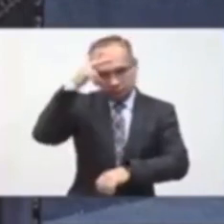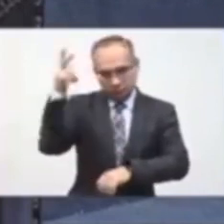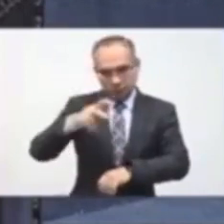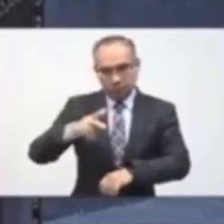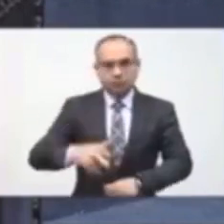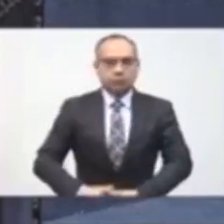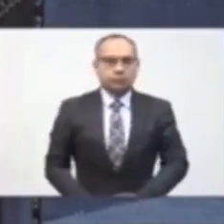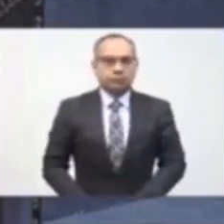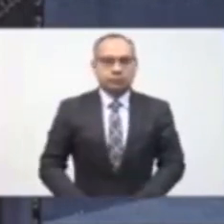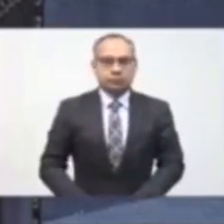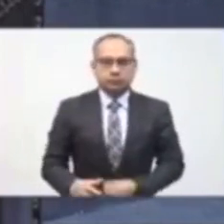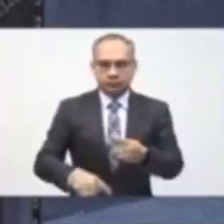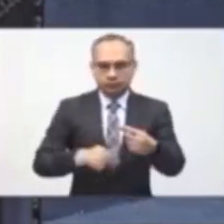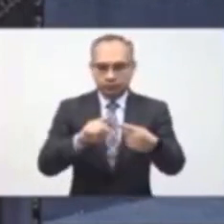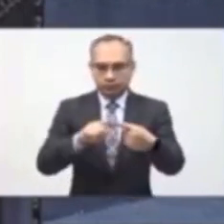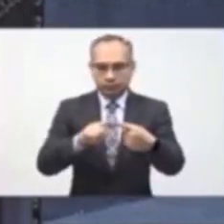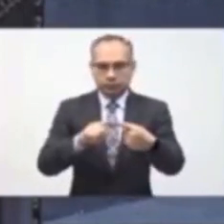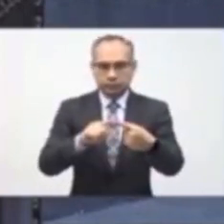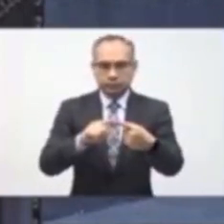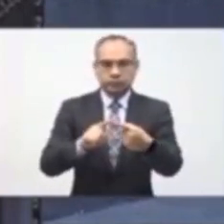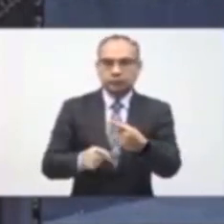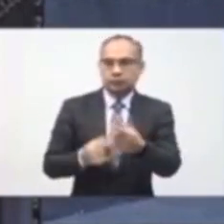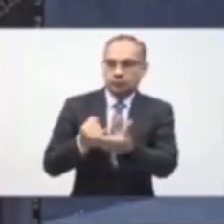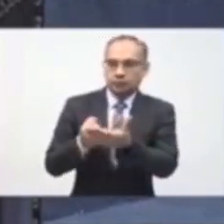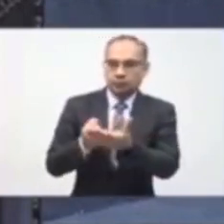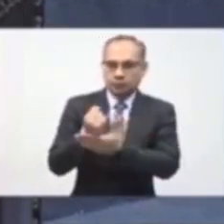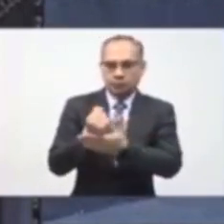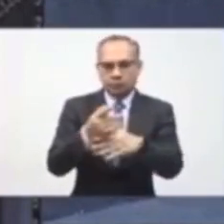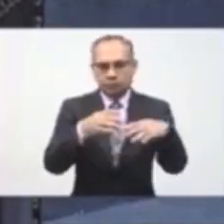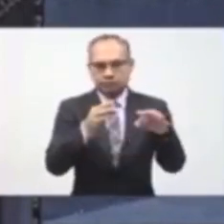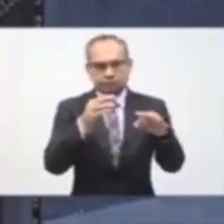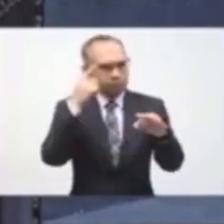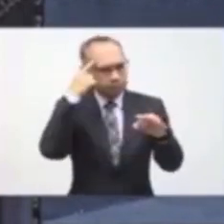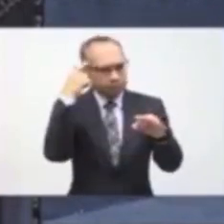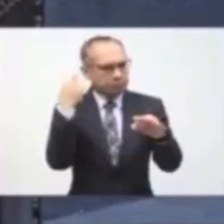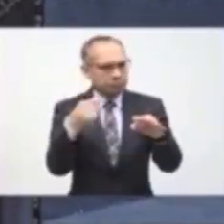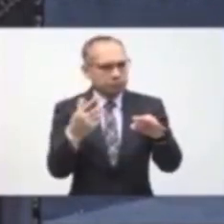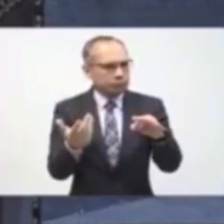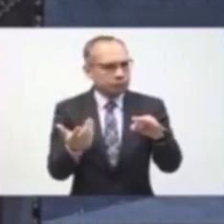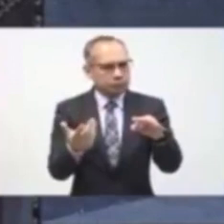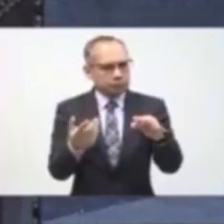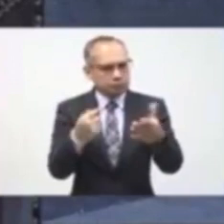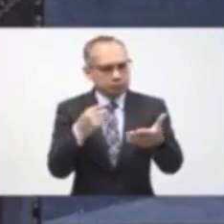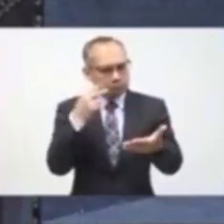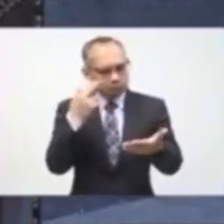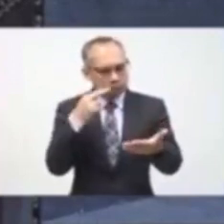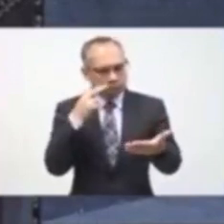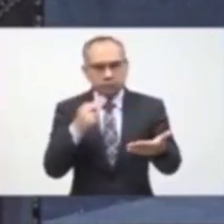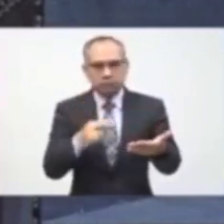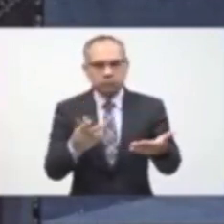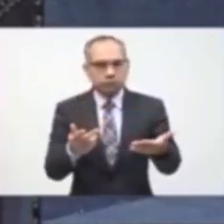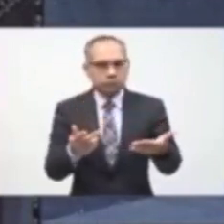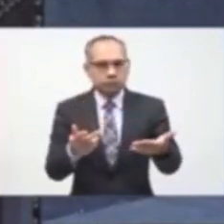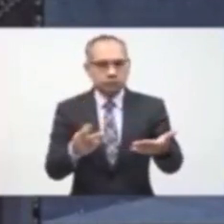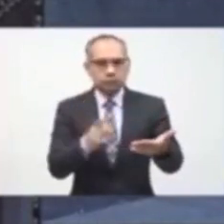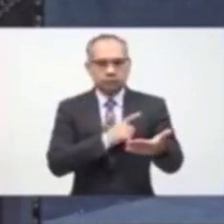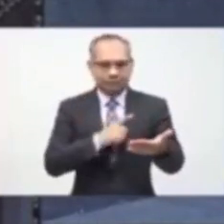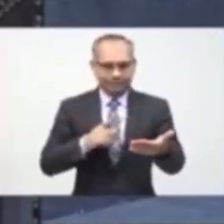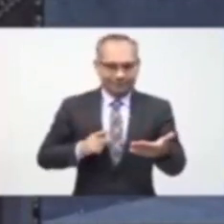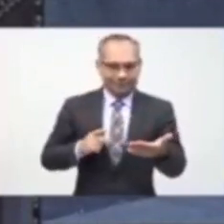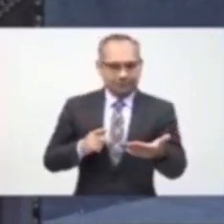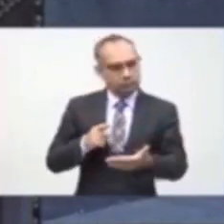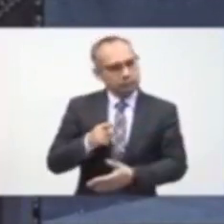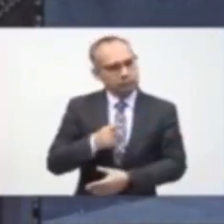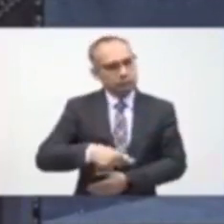mantenimiento de la unidad 01 Actopan también exhorta a la Conagua a verificar inspeccionar auditar y